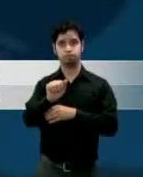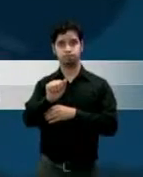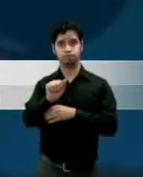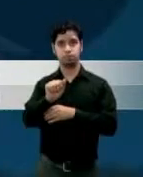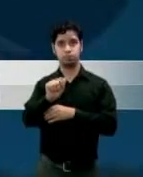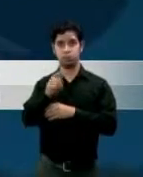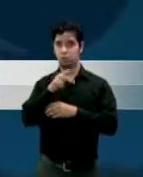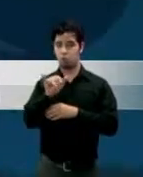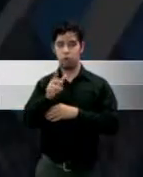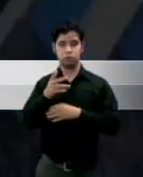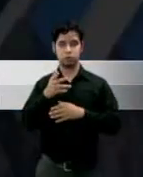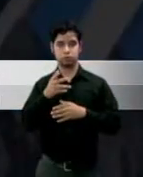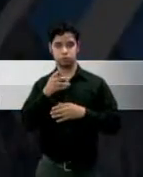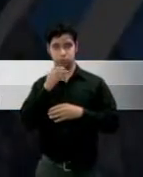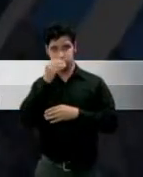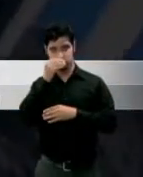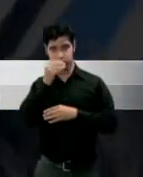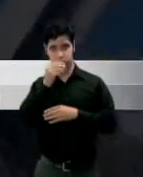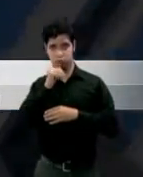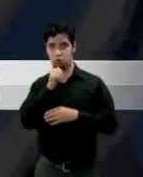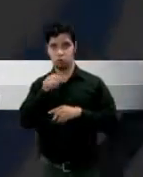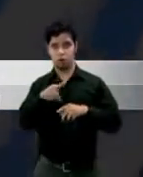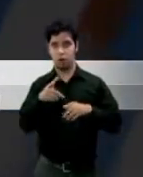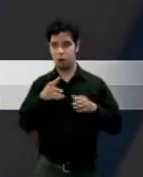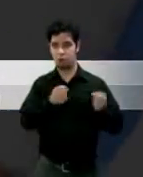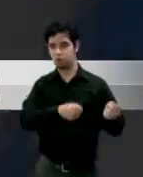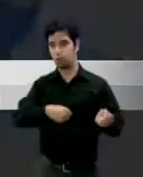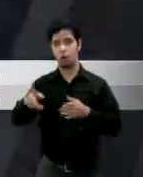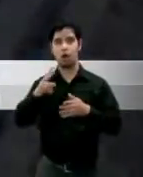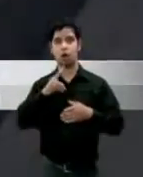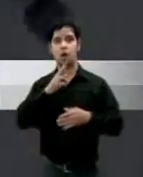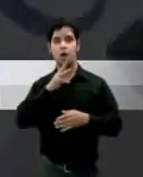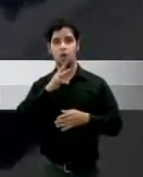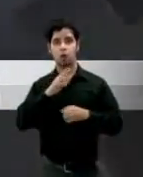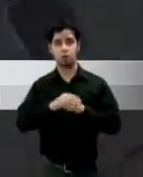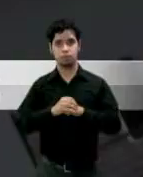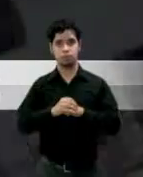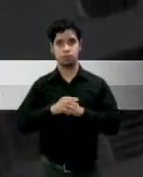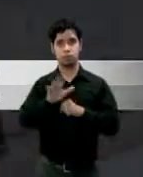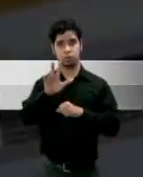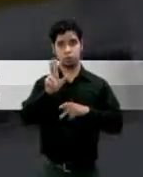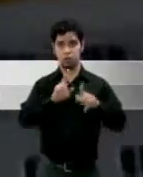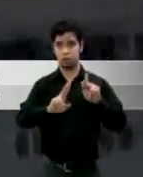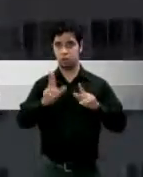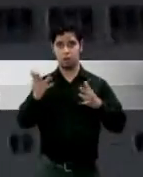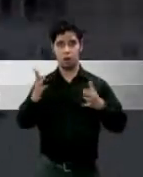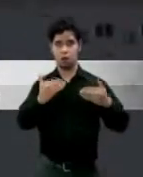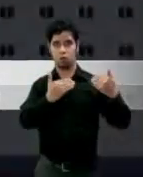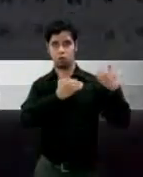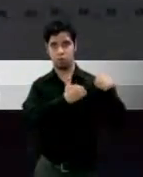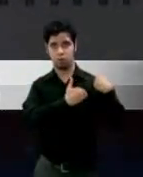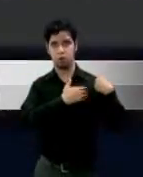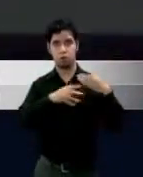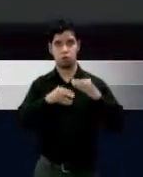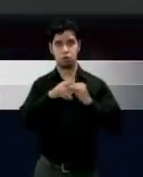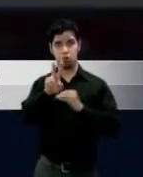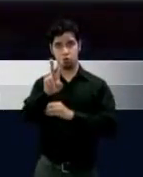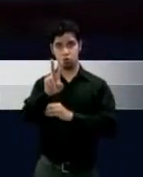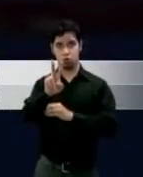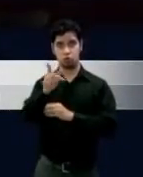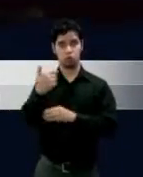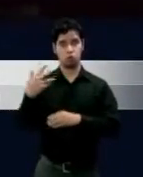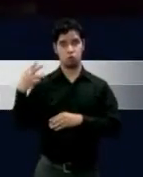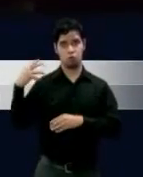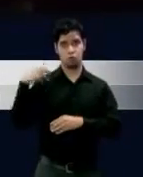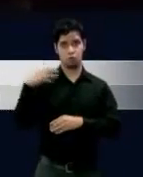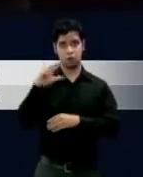el abandono de su barco y alegó que fue lanzado al agua. 5 miembros de la tripulación ya se han declarado culpables, incluyendo a 2 de sus